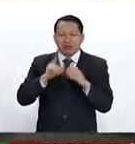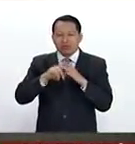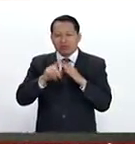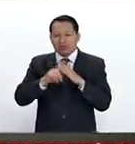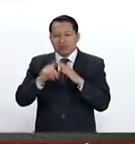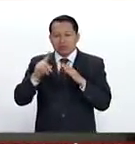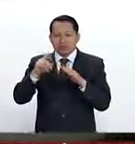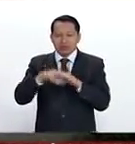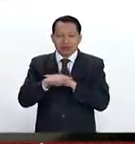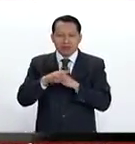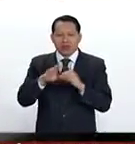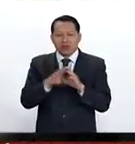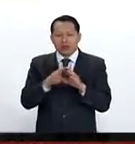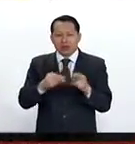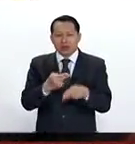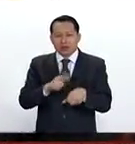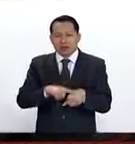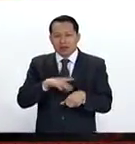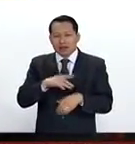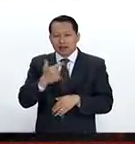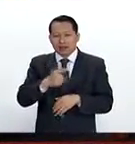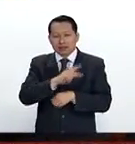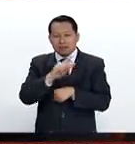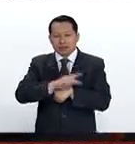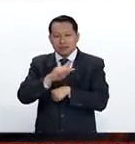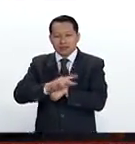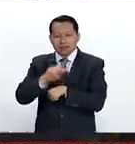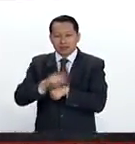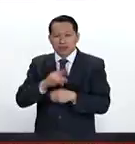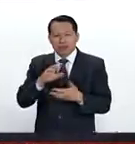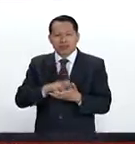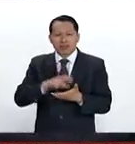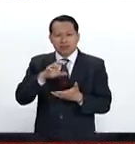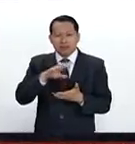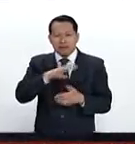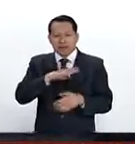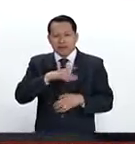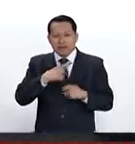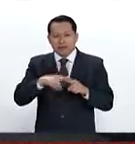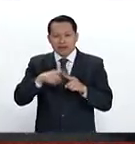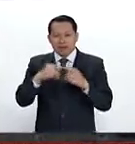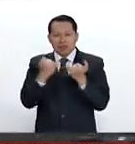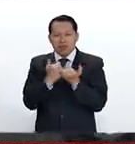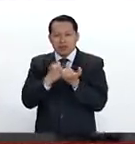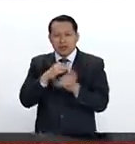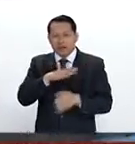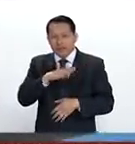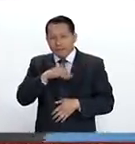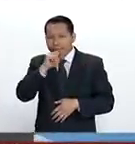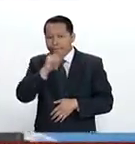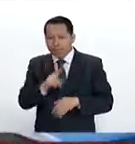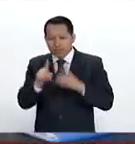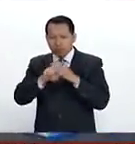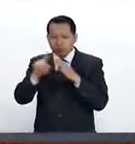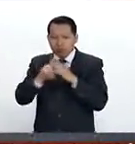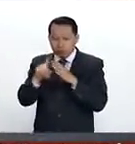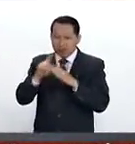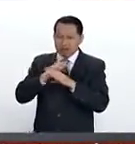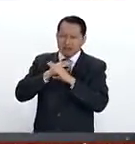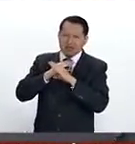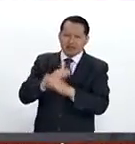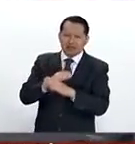de nacionales de 7 países de mayoría musulmana y cancelan indefinidamente el flujo de refugiados